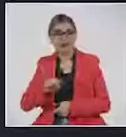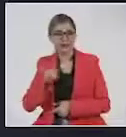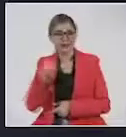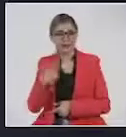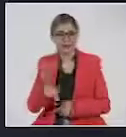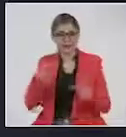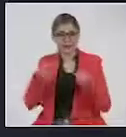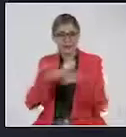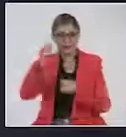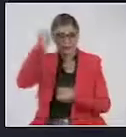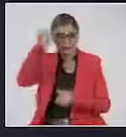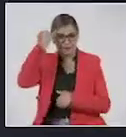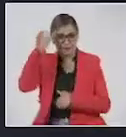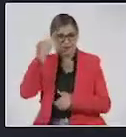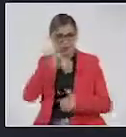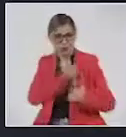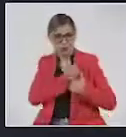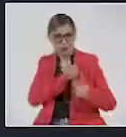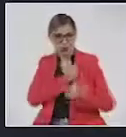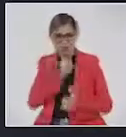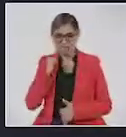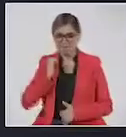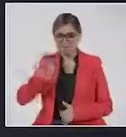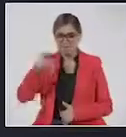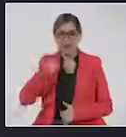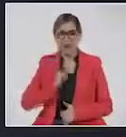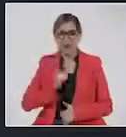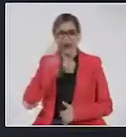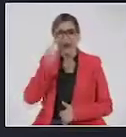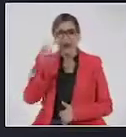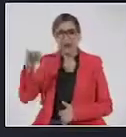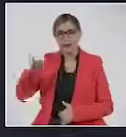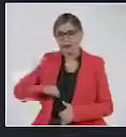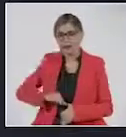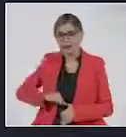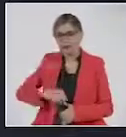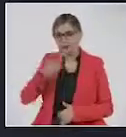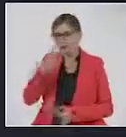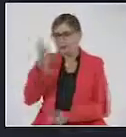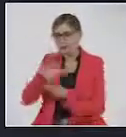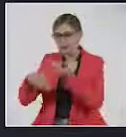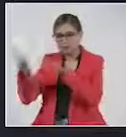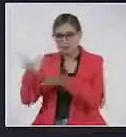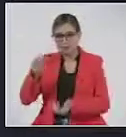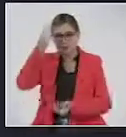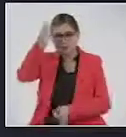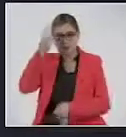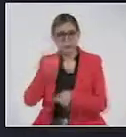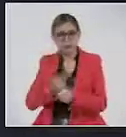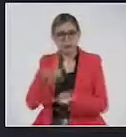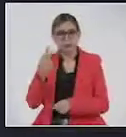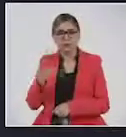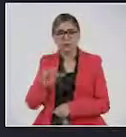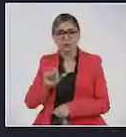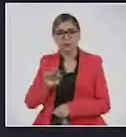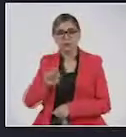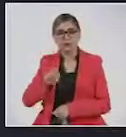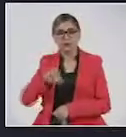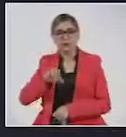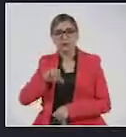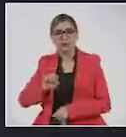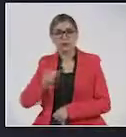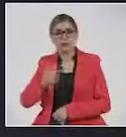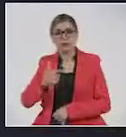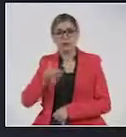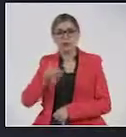para platicar más acerca de este interesante trabajo, recibimos aquí en el estudio al director del proyecto, es Albeniz Garduño